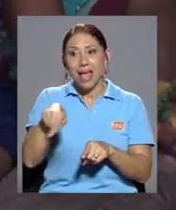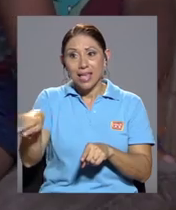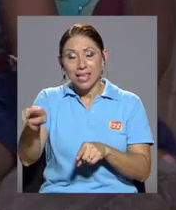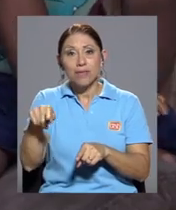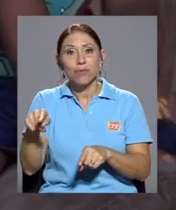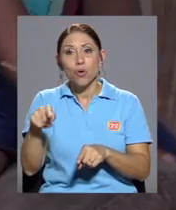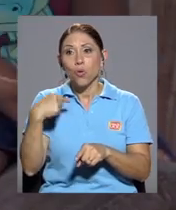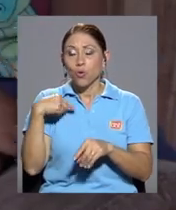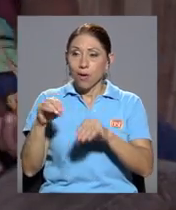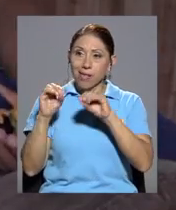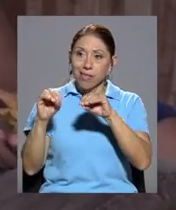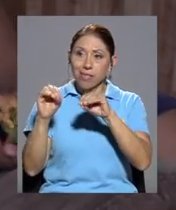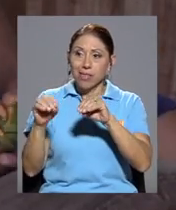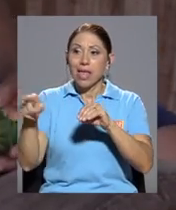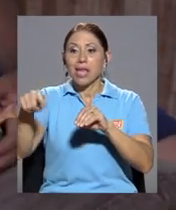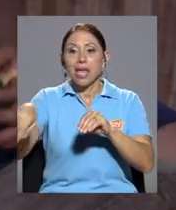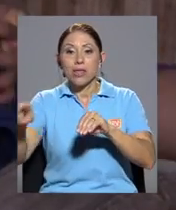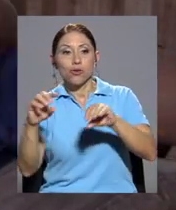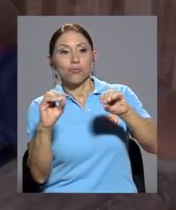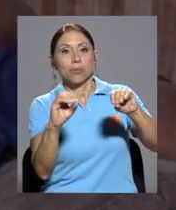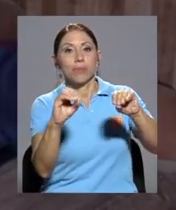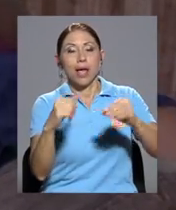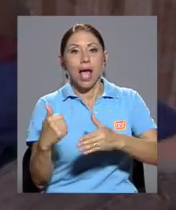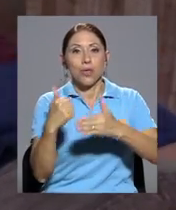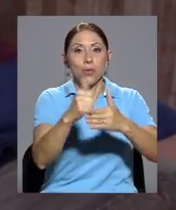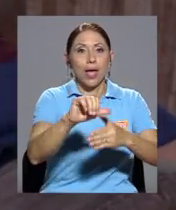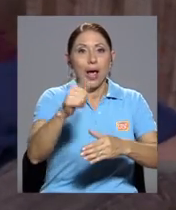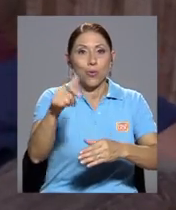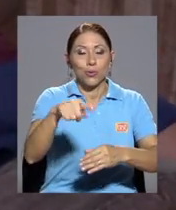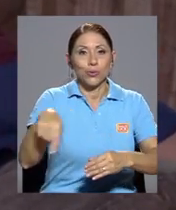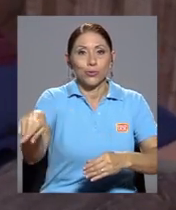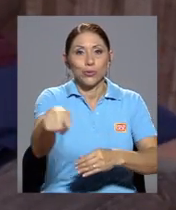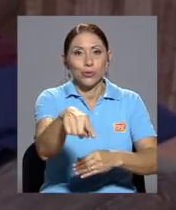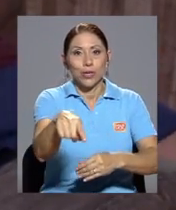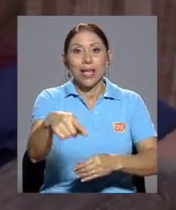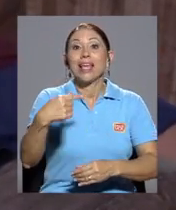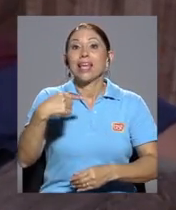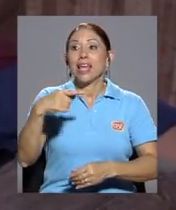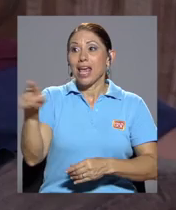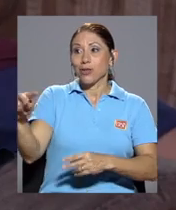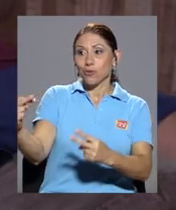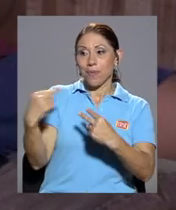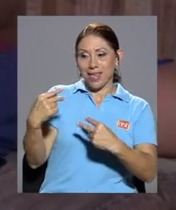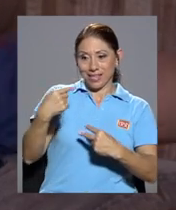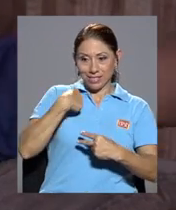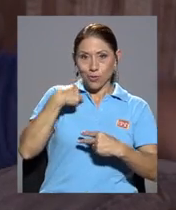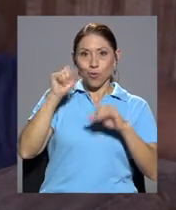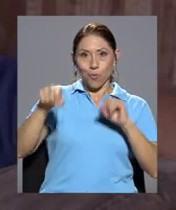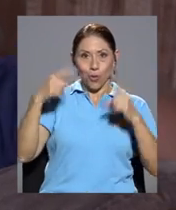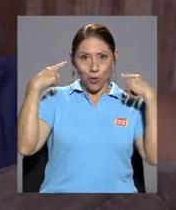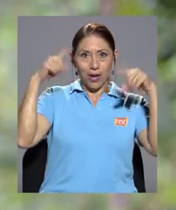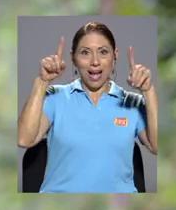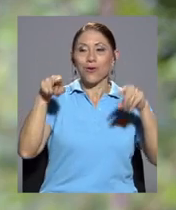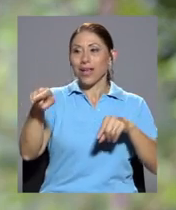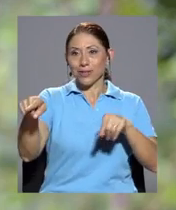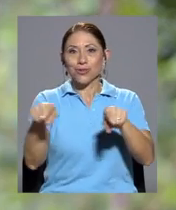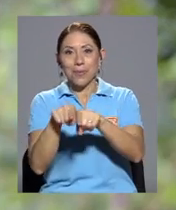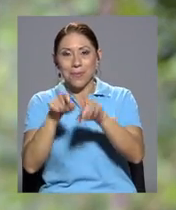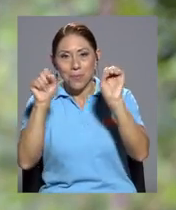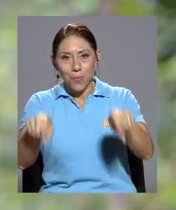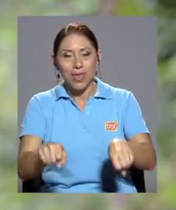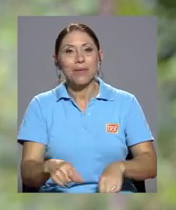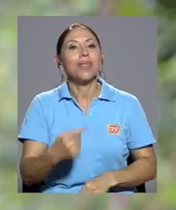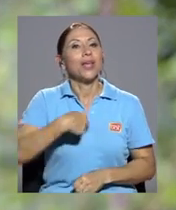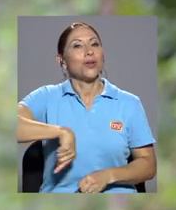estudiantes y le permite a ellos ven que como digo no entro y también nosotros damos